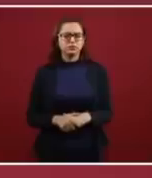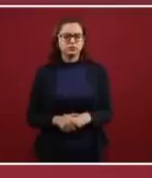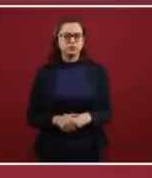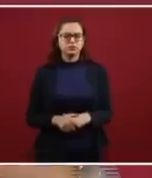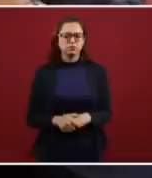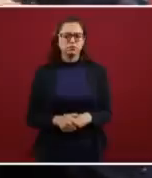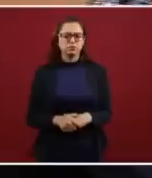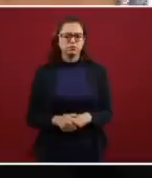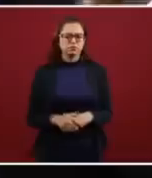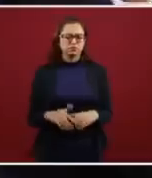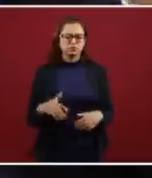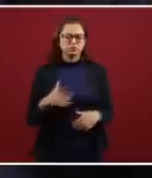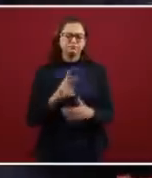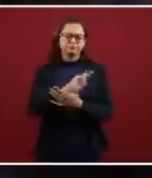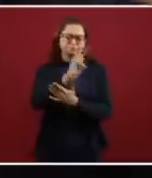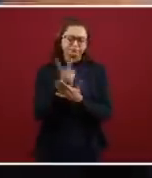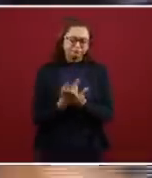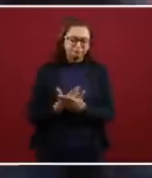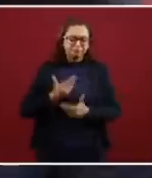programa a desarrollar